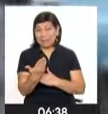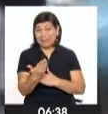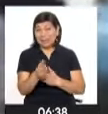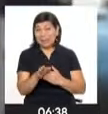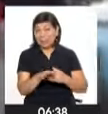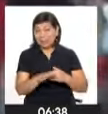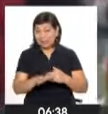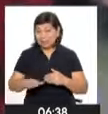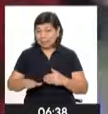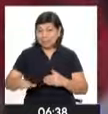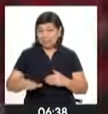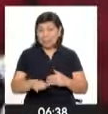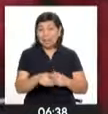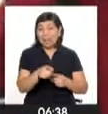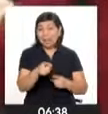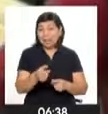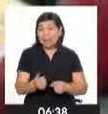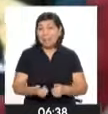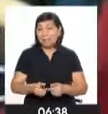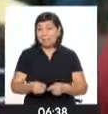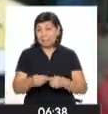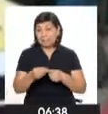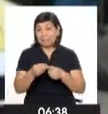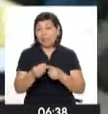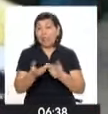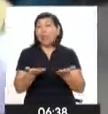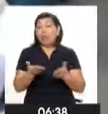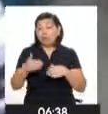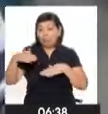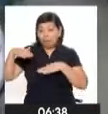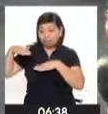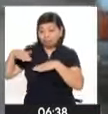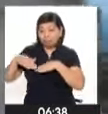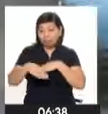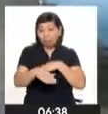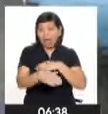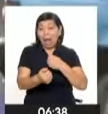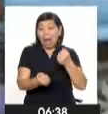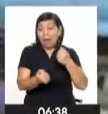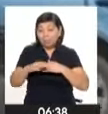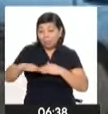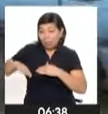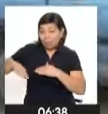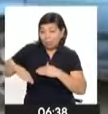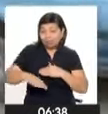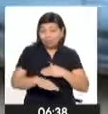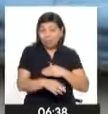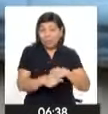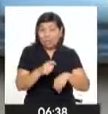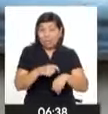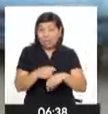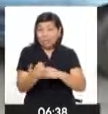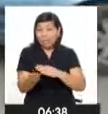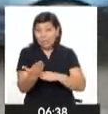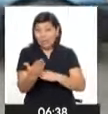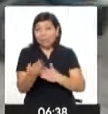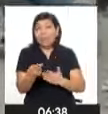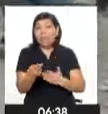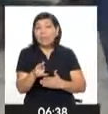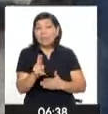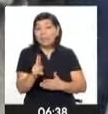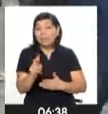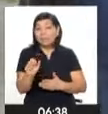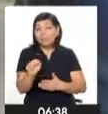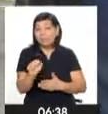María Reich, es una avenida principal por donde desembocan un gran número de vehículos, sobre todo a esta hora desde Villa El